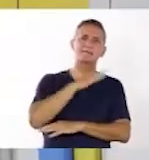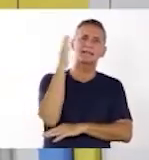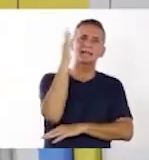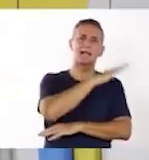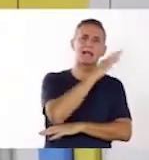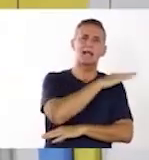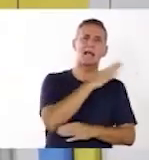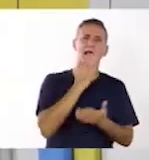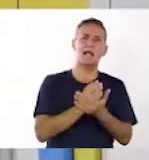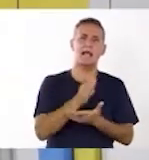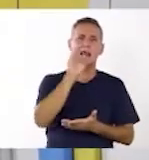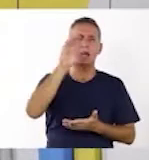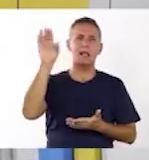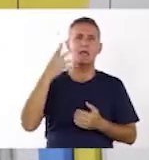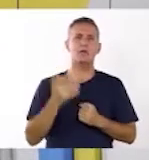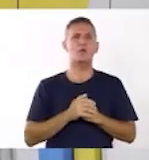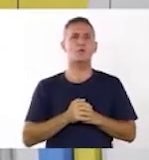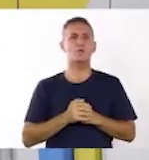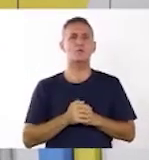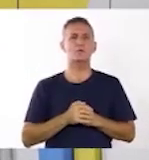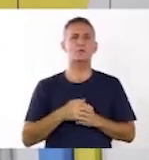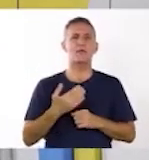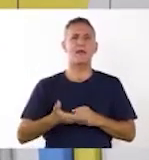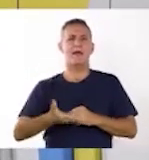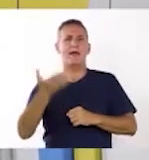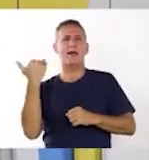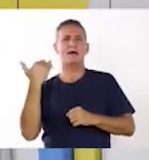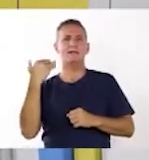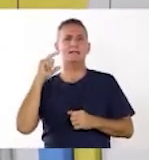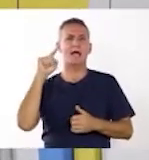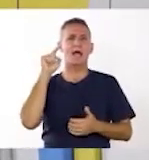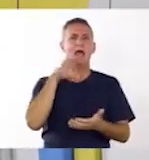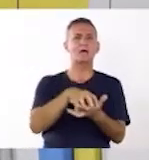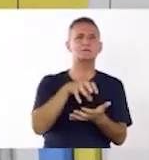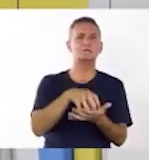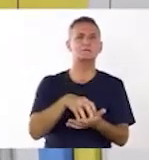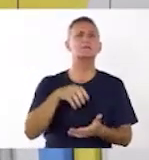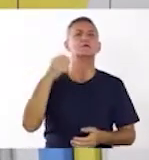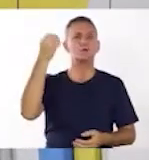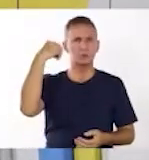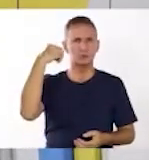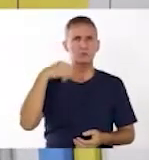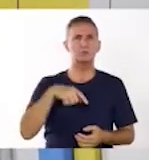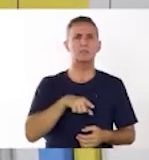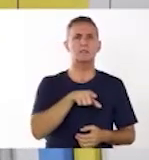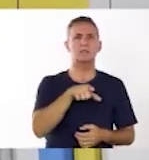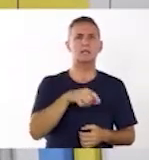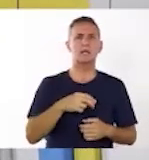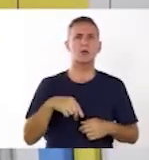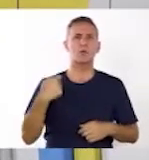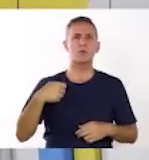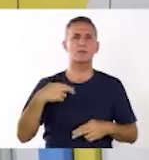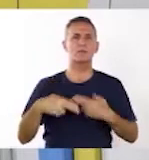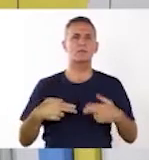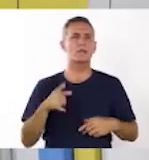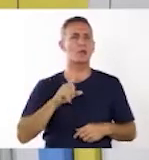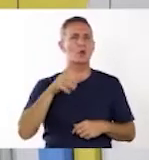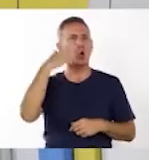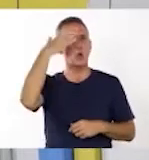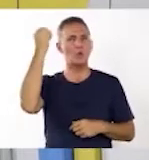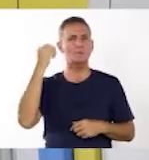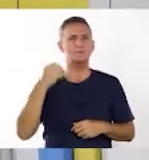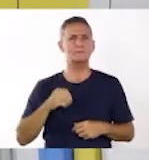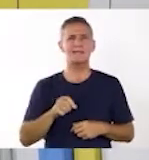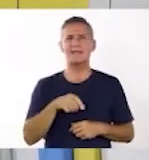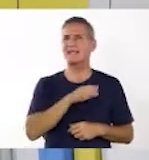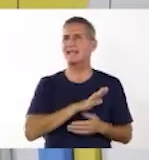las escuelas y los credos, atrás, a su sitio. Sé cuál es su misión y no lo